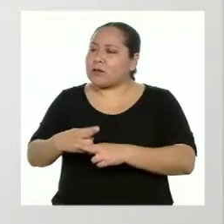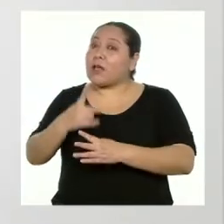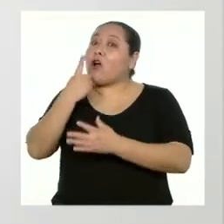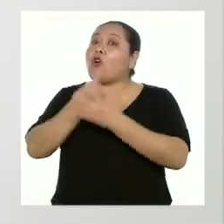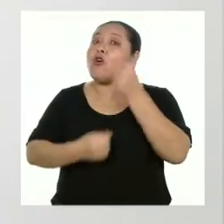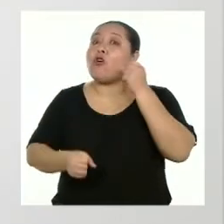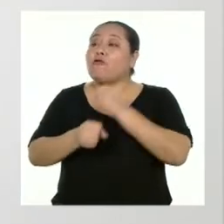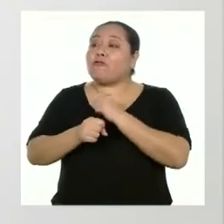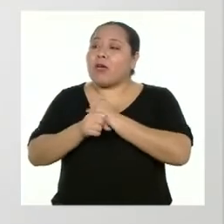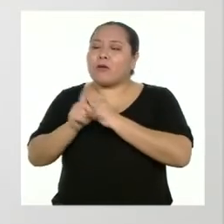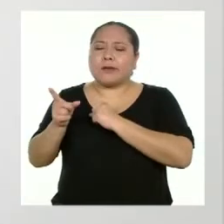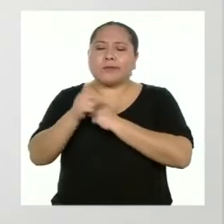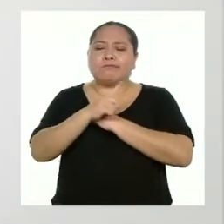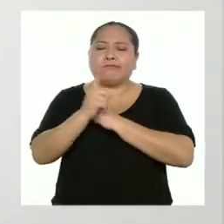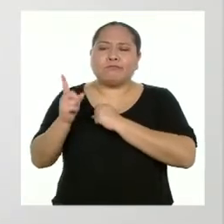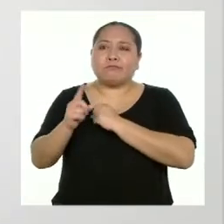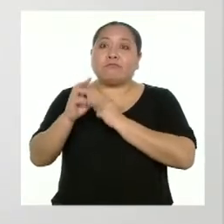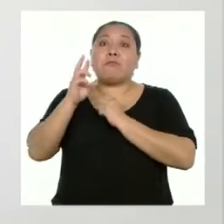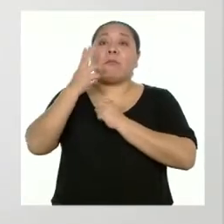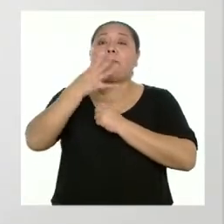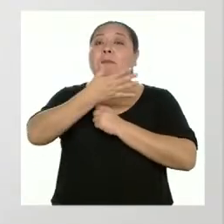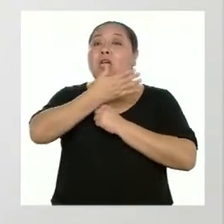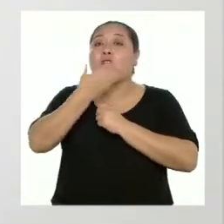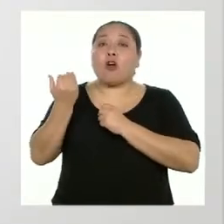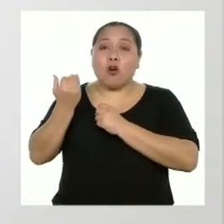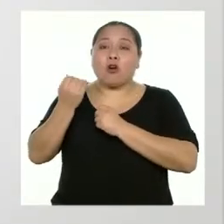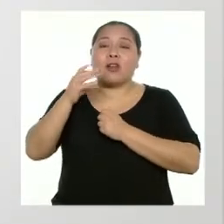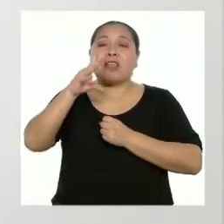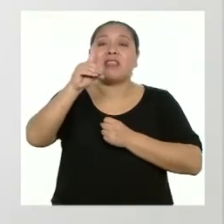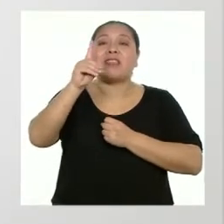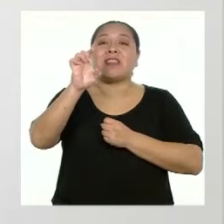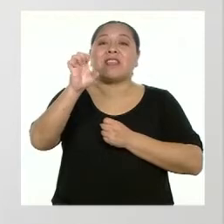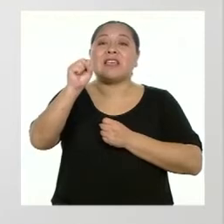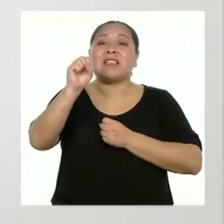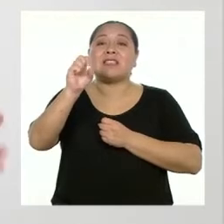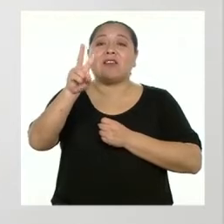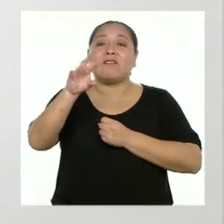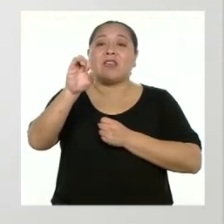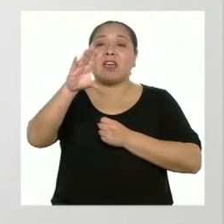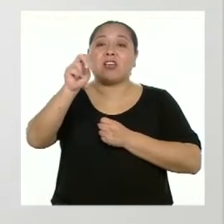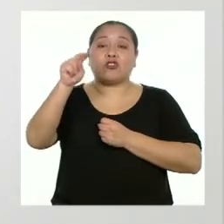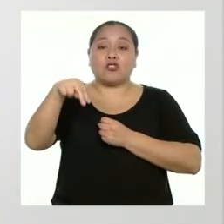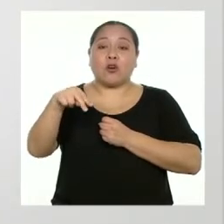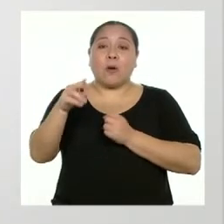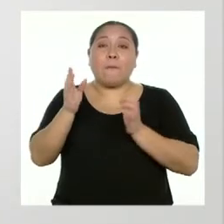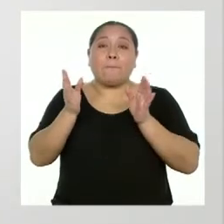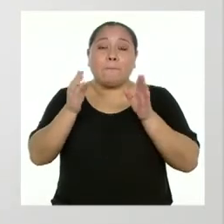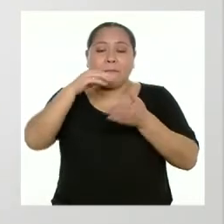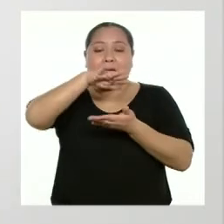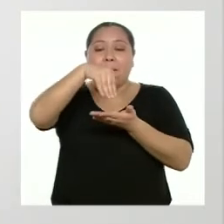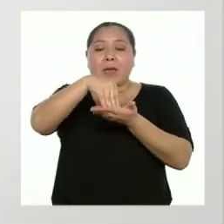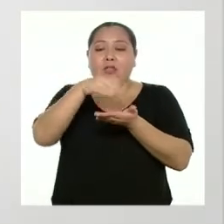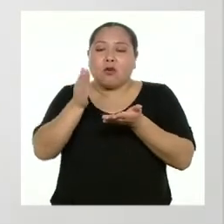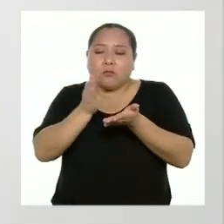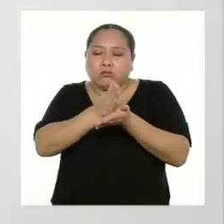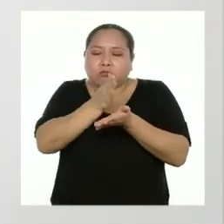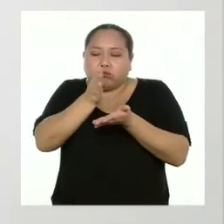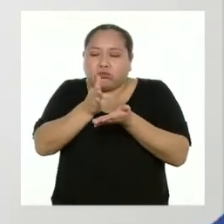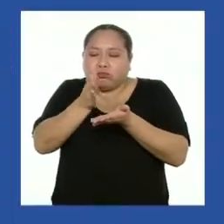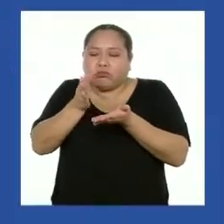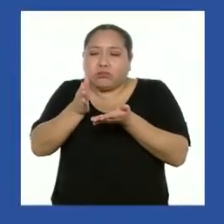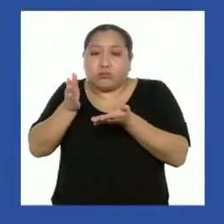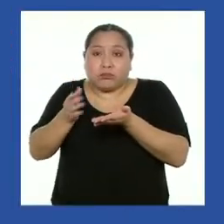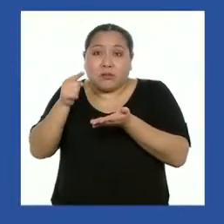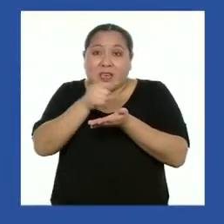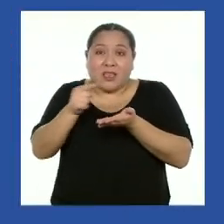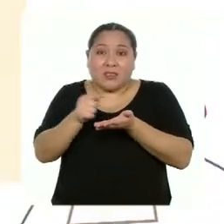identificar la desviación estándar. Mientras menor sea la desviación, más confiables serán los resultados, es decir, sus